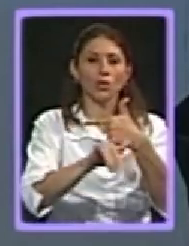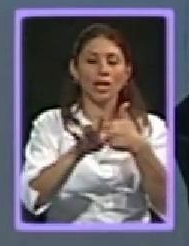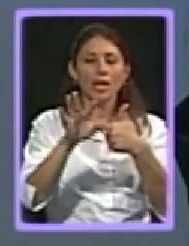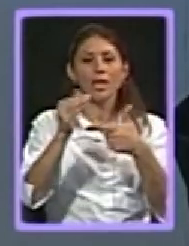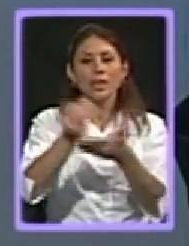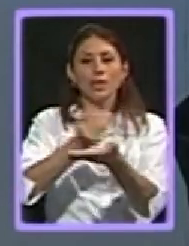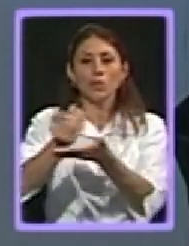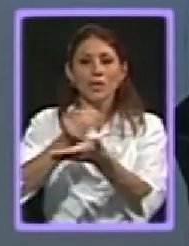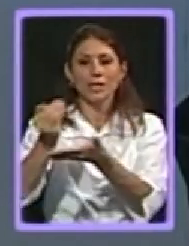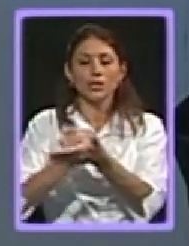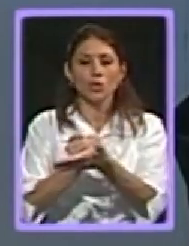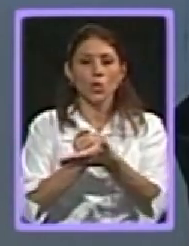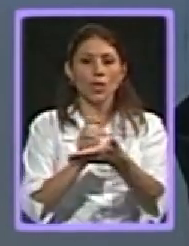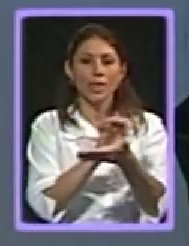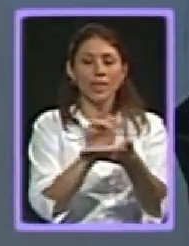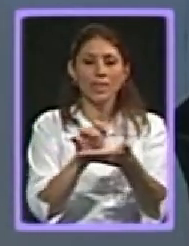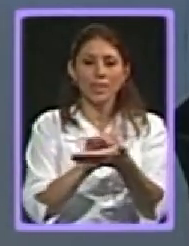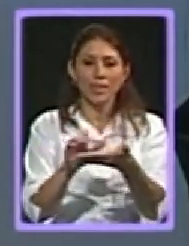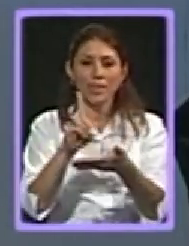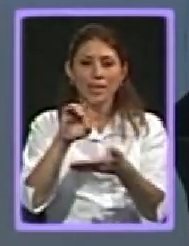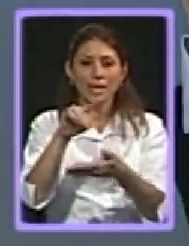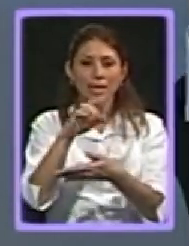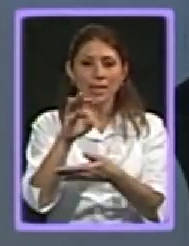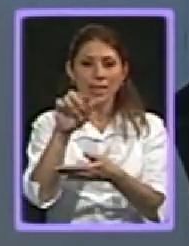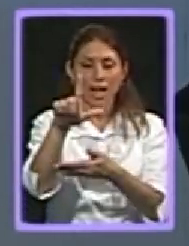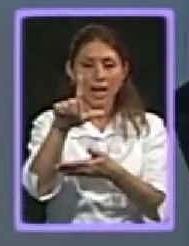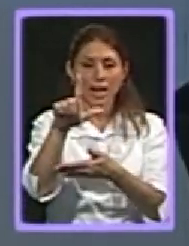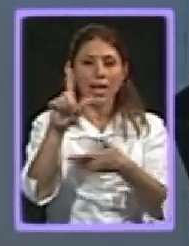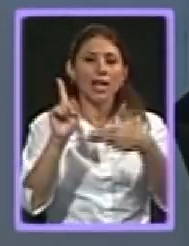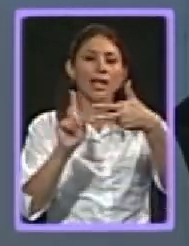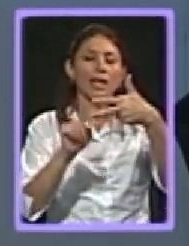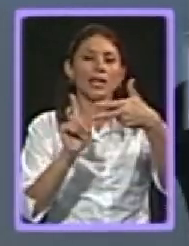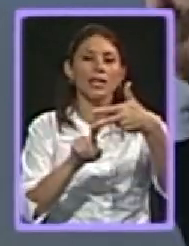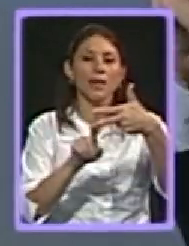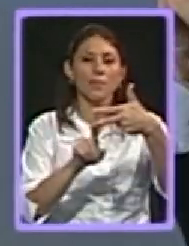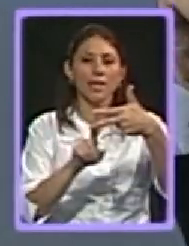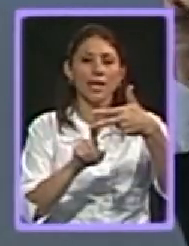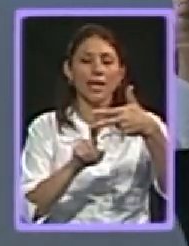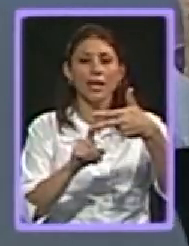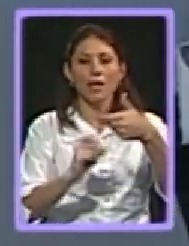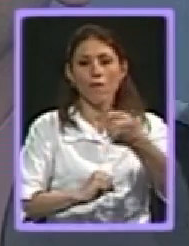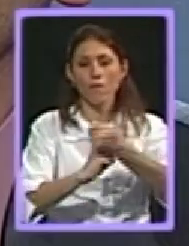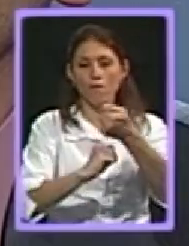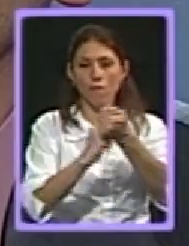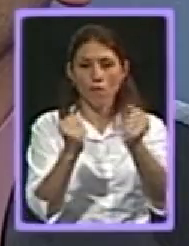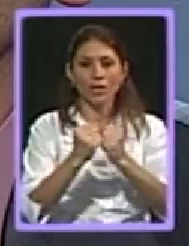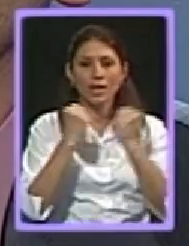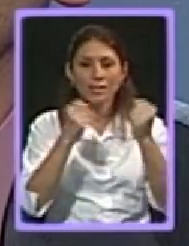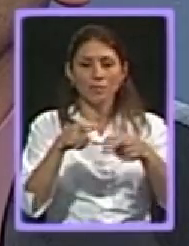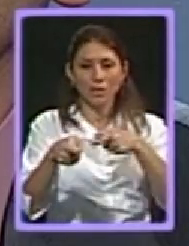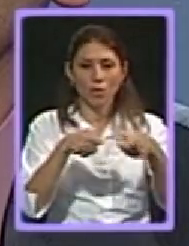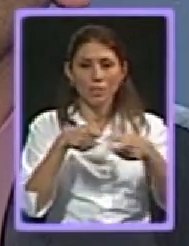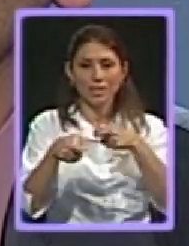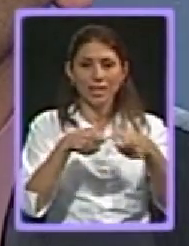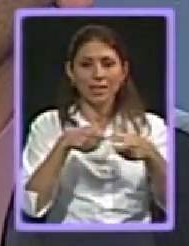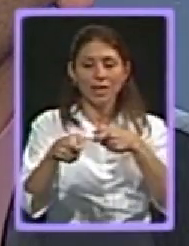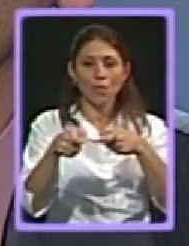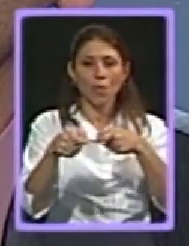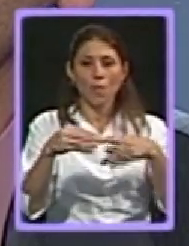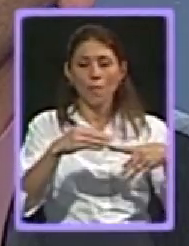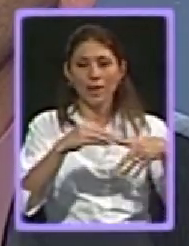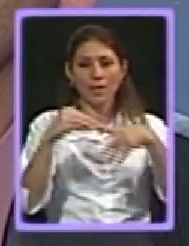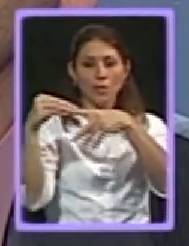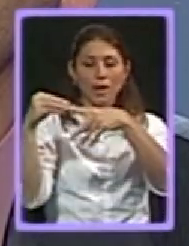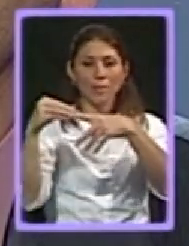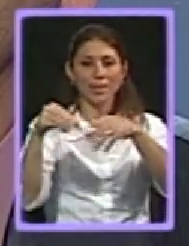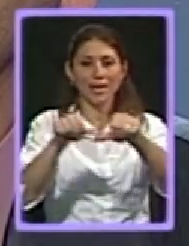del pago de impuestos a los contribuyentes y están también el fortalecimiento administrativo, particularmente en el